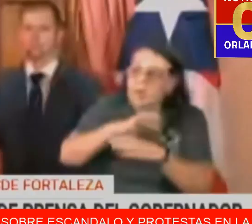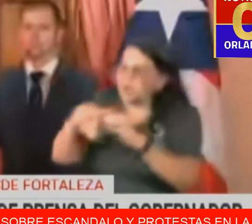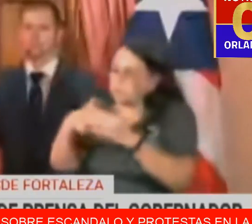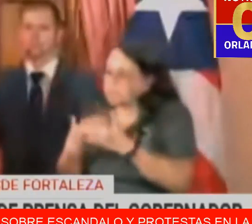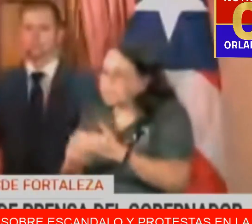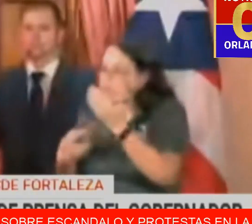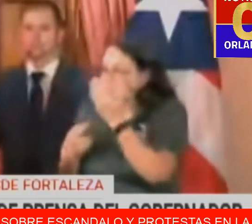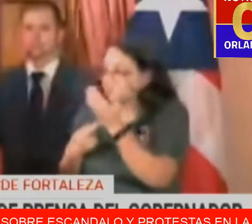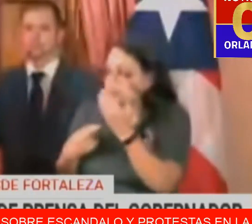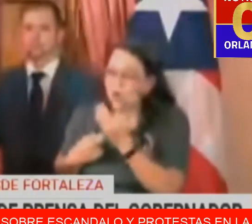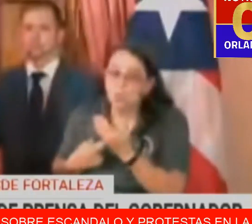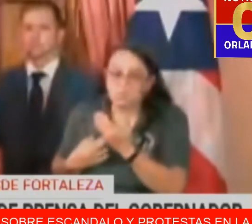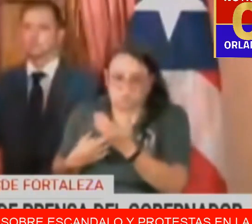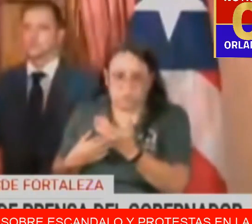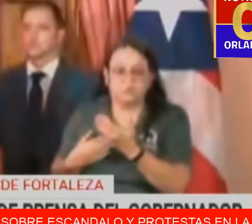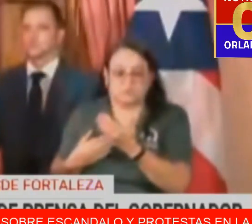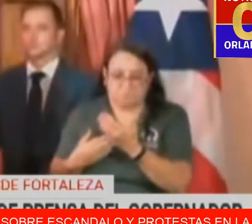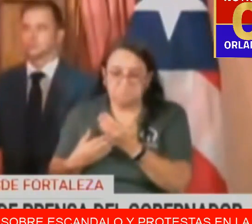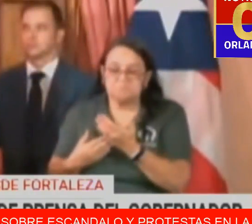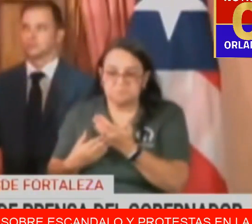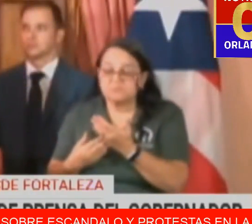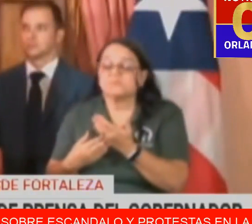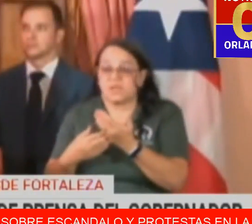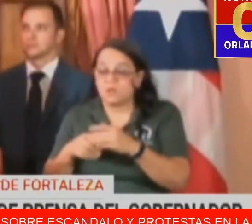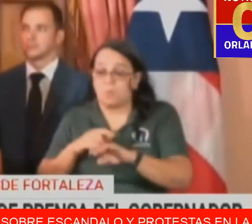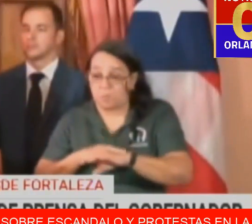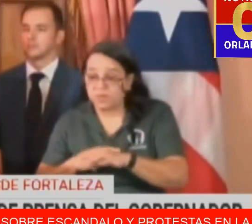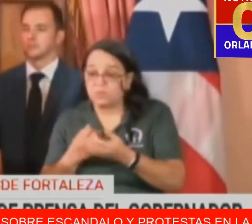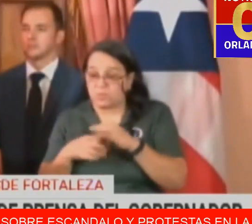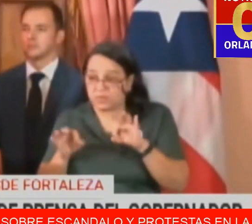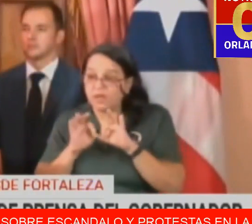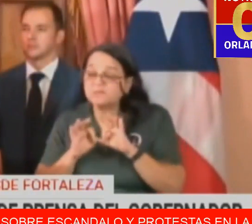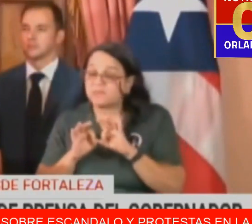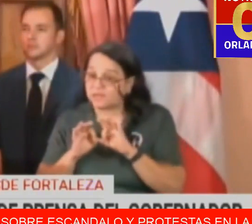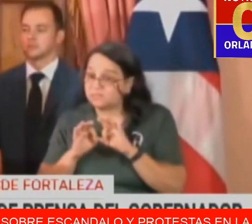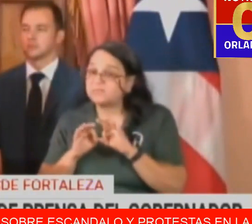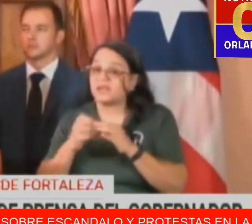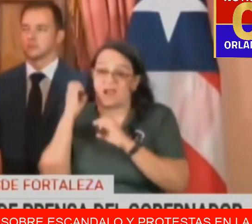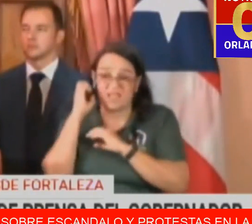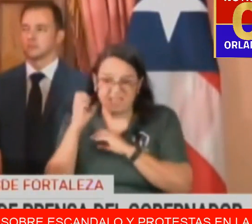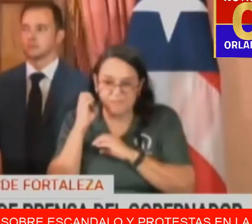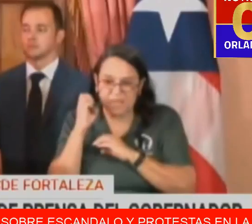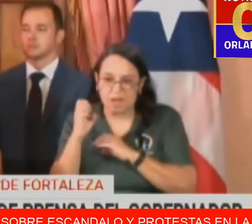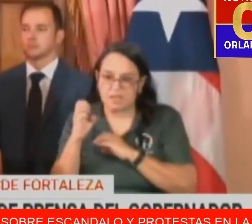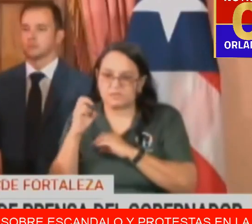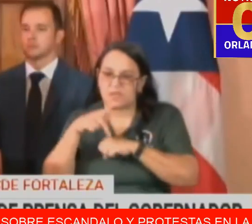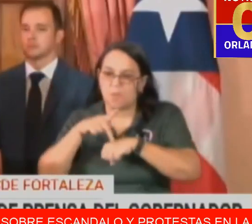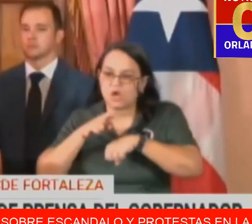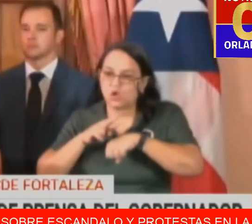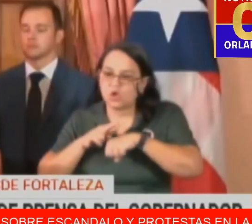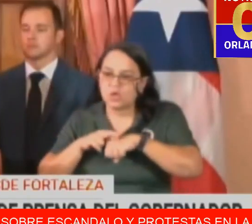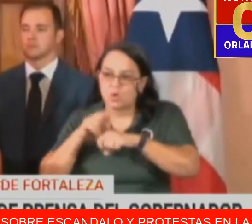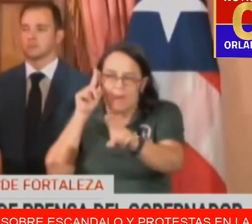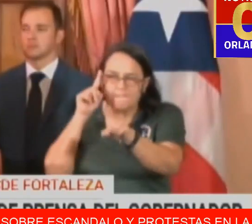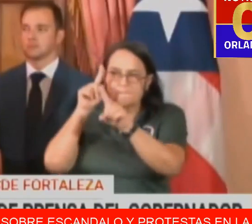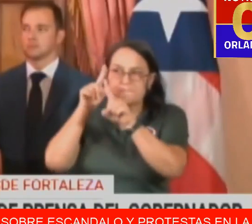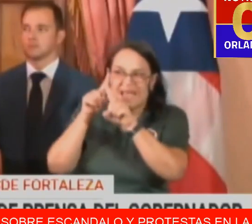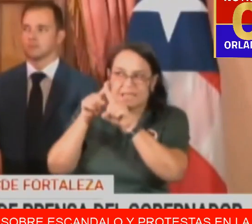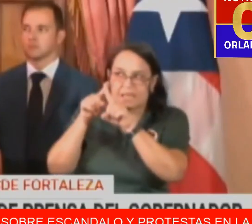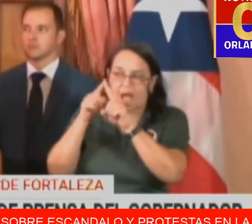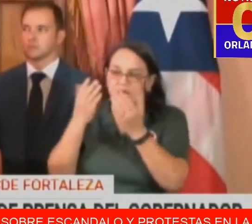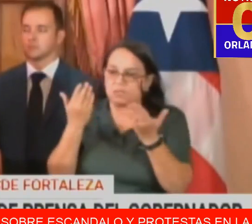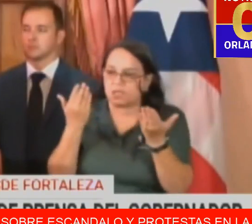recursos. Eran unos momentos, ¿verdad? Y es importante poner, eran unos momentos de emergencia en Puerto Rico que el objetivo